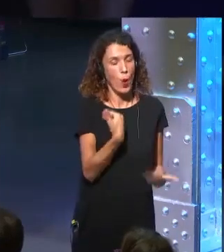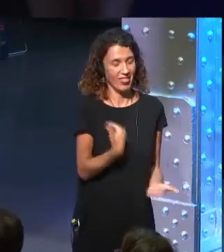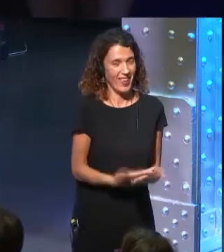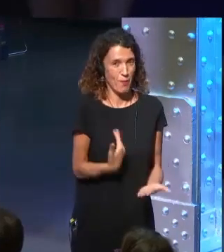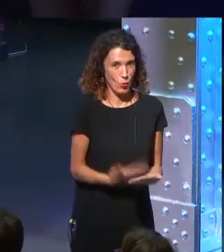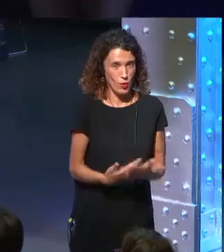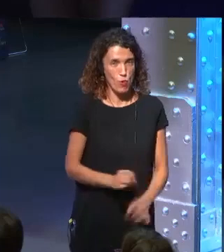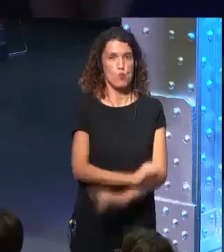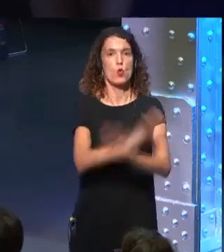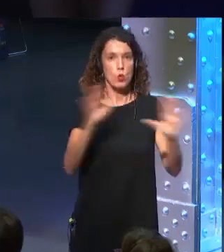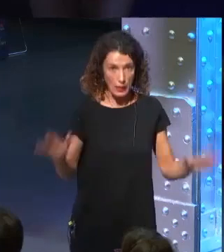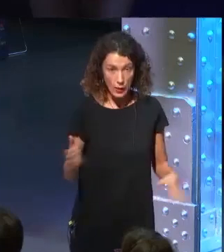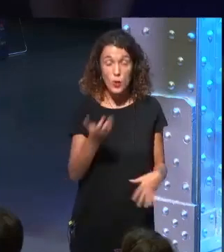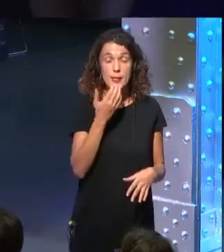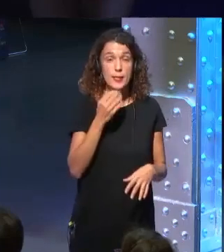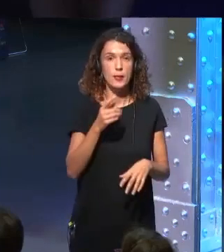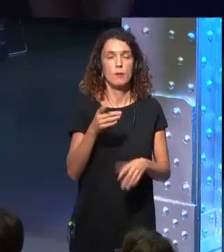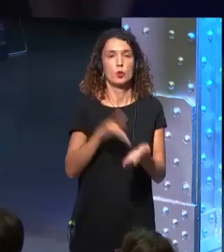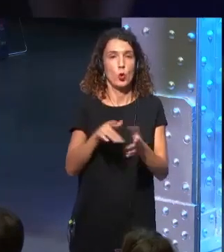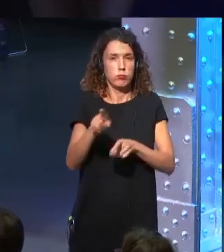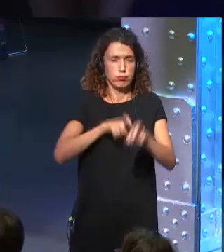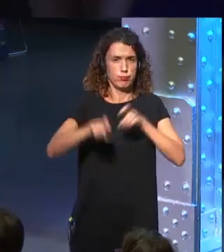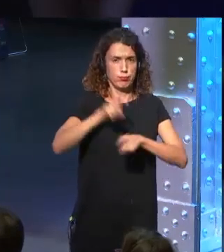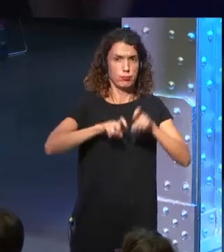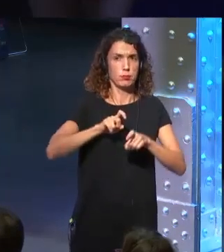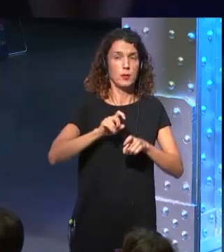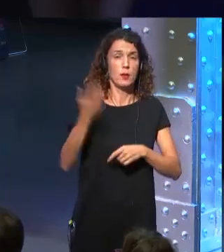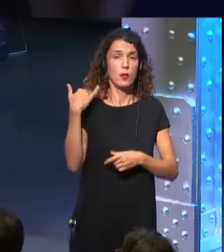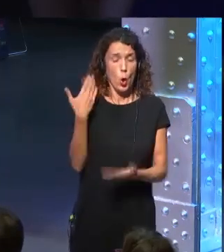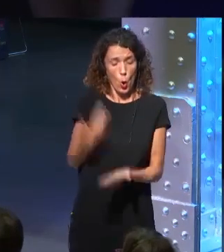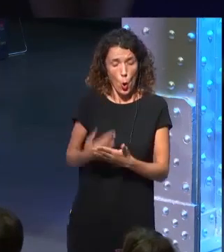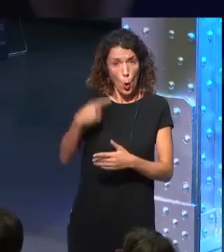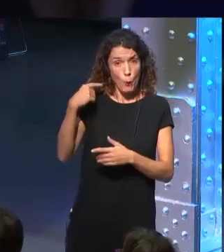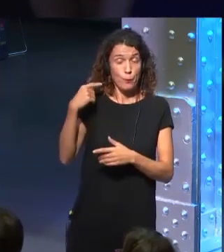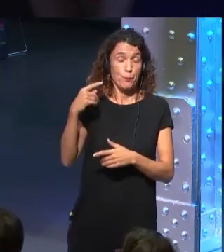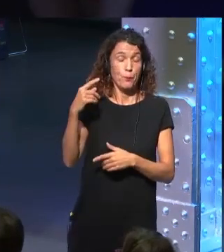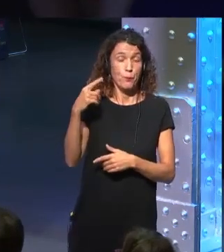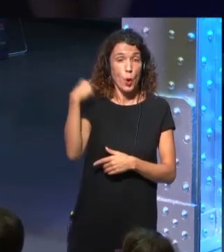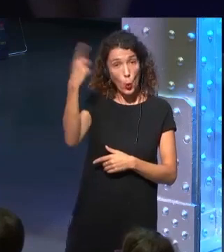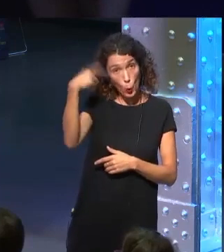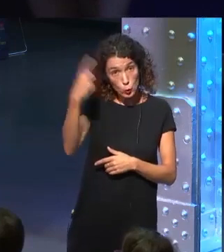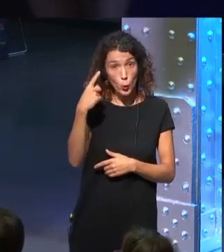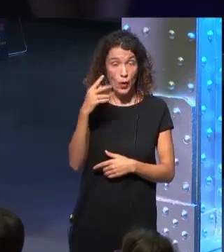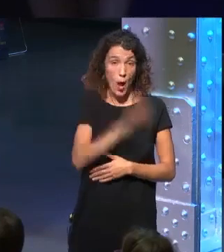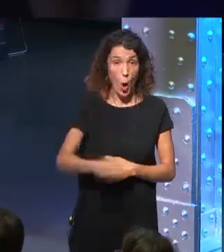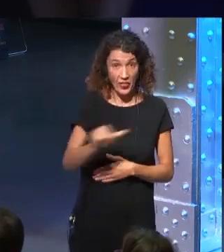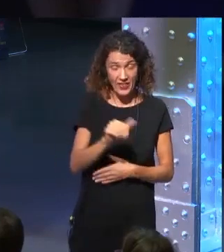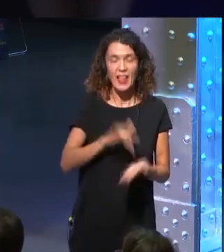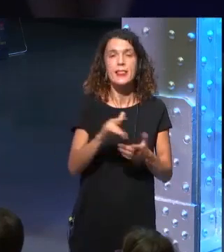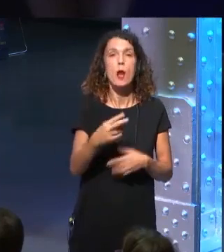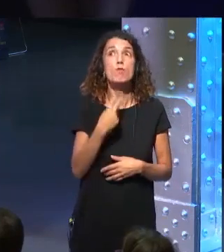demostración que, si nos retrotraemos a las primeras evidencias de la cultura occidental, las voces de las